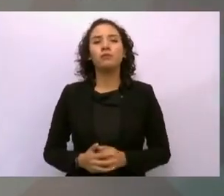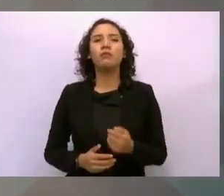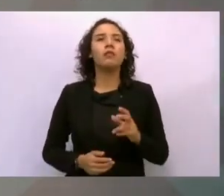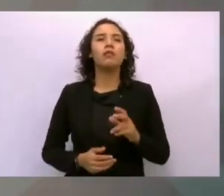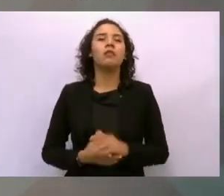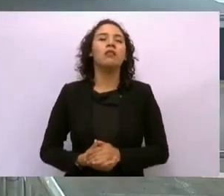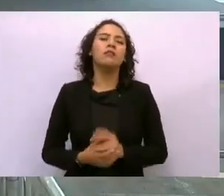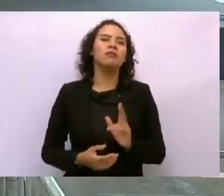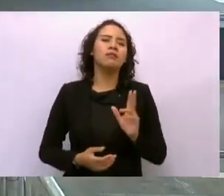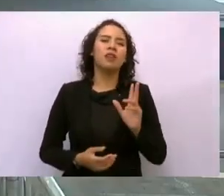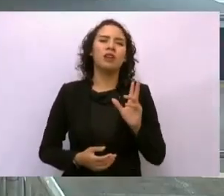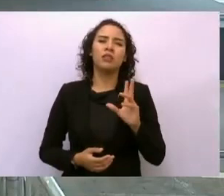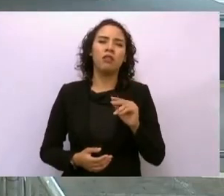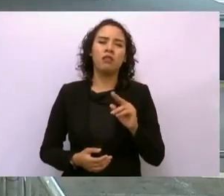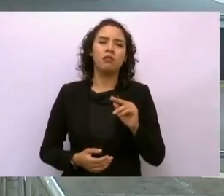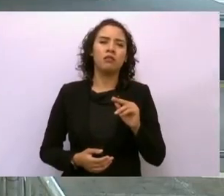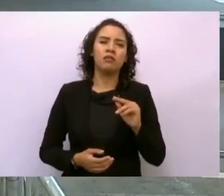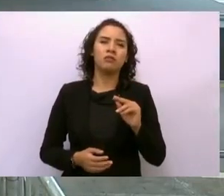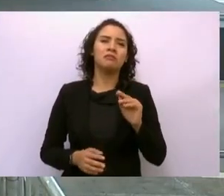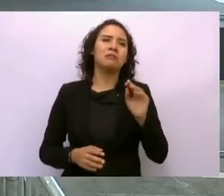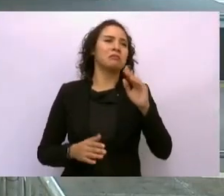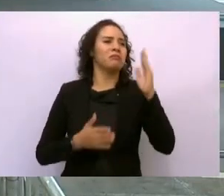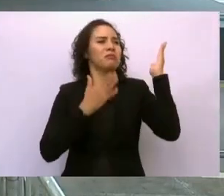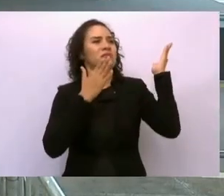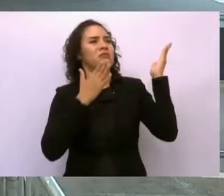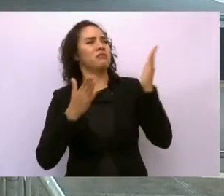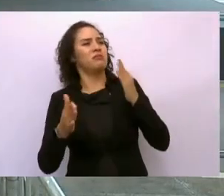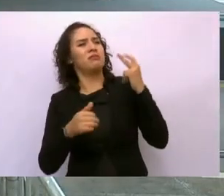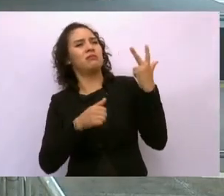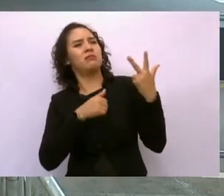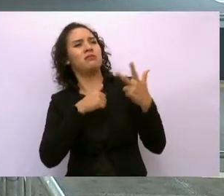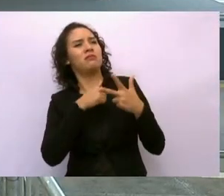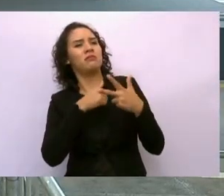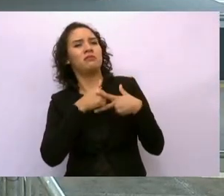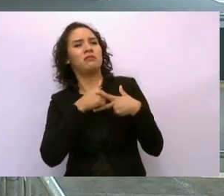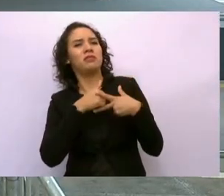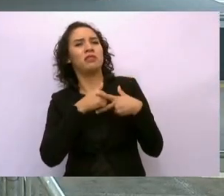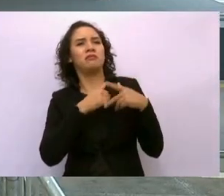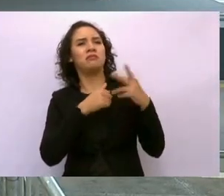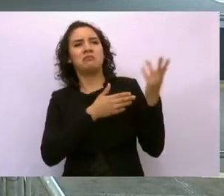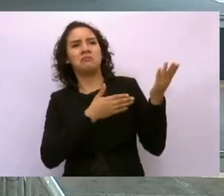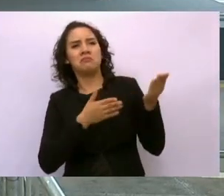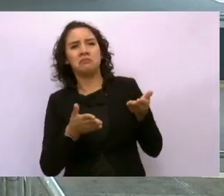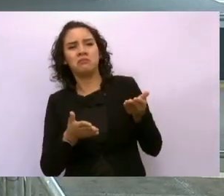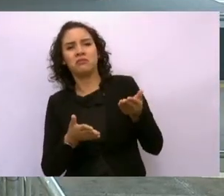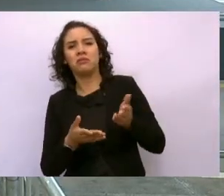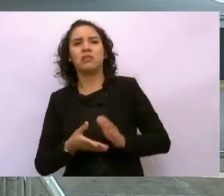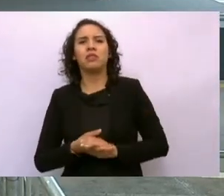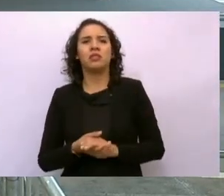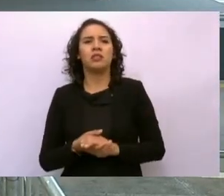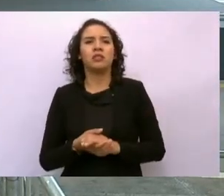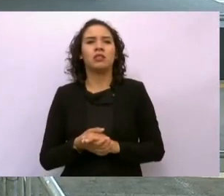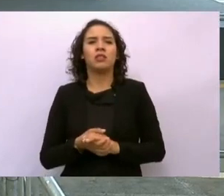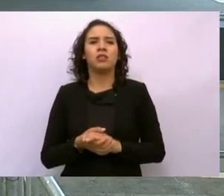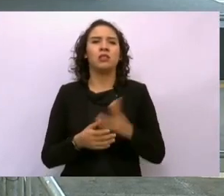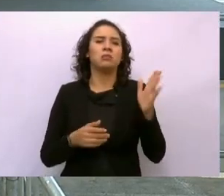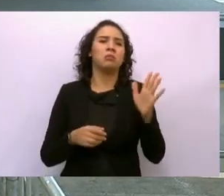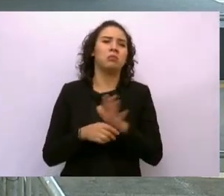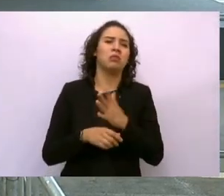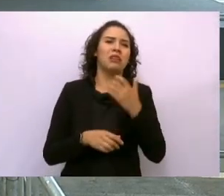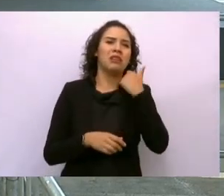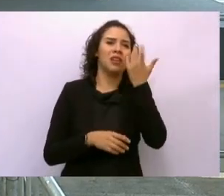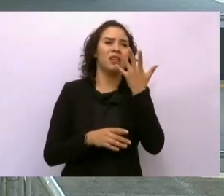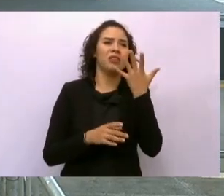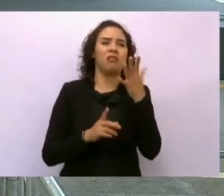no vinieron los europeos porque nos han querido